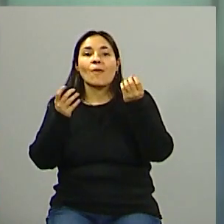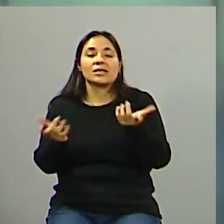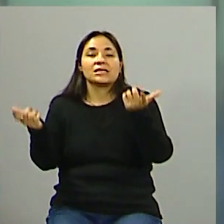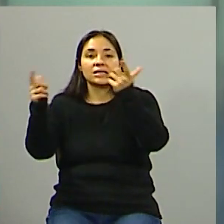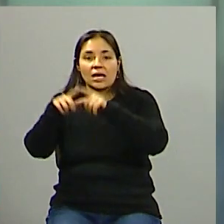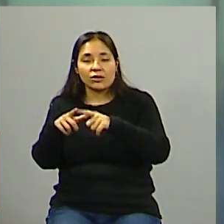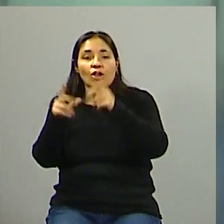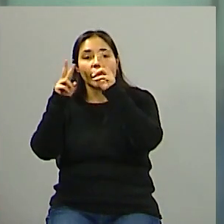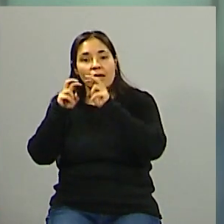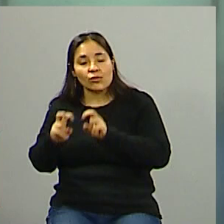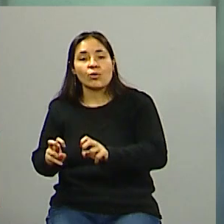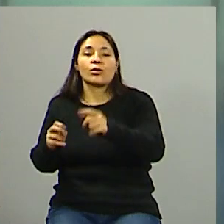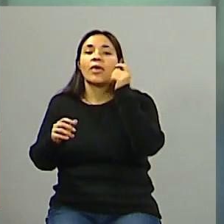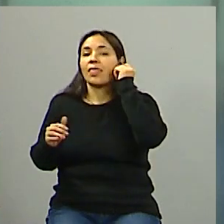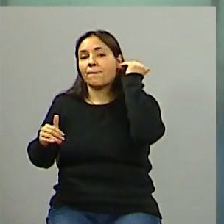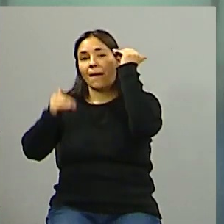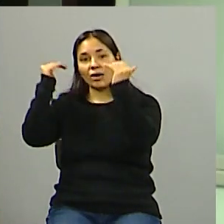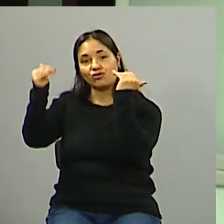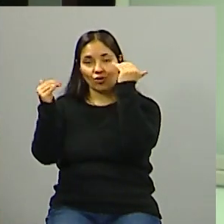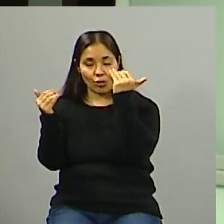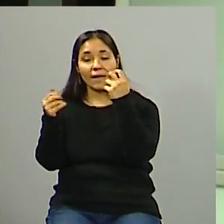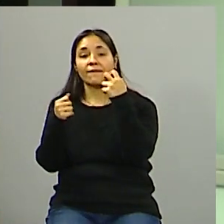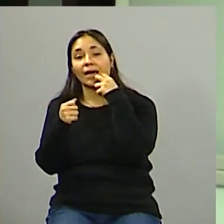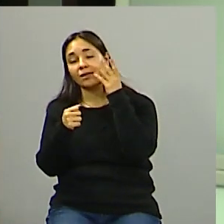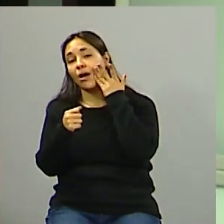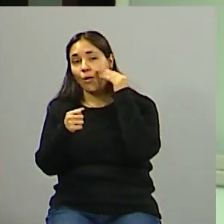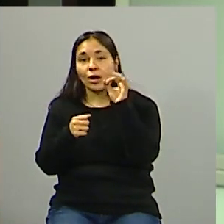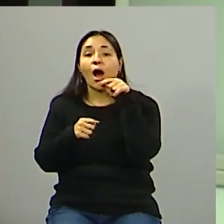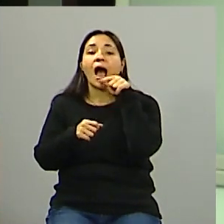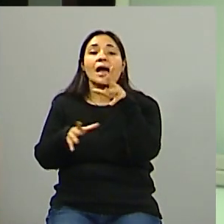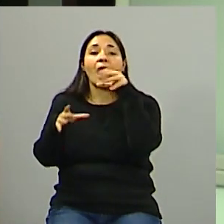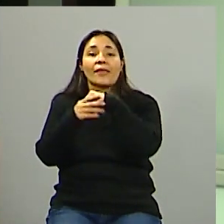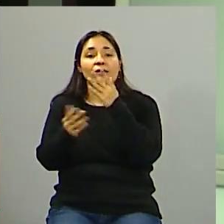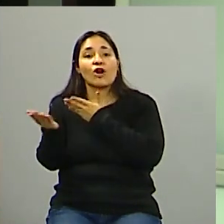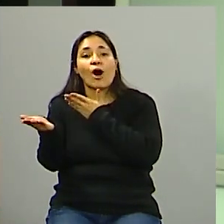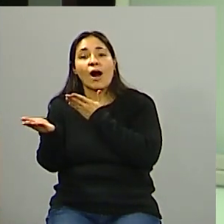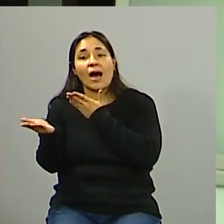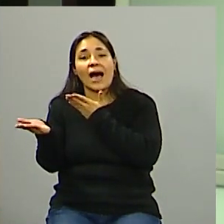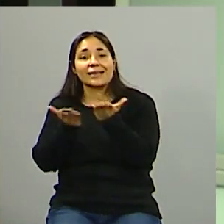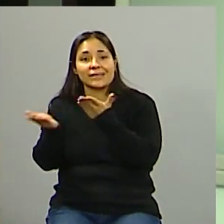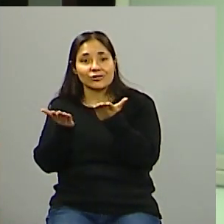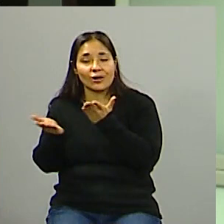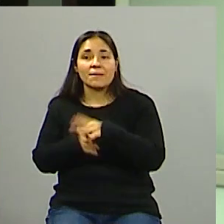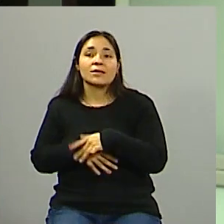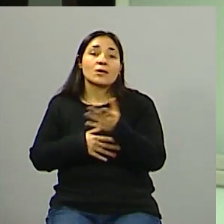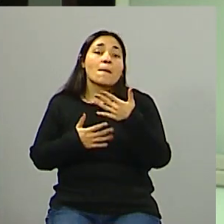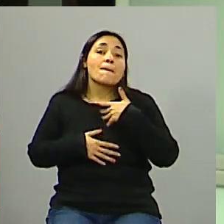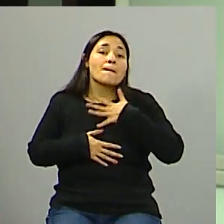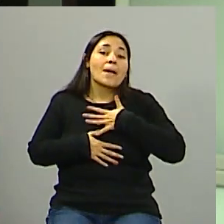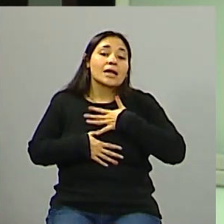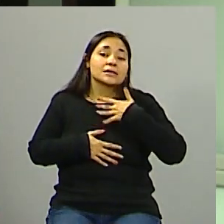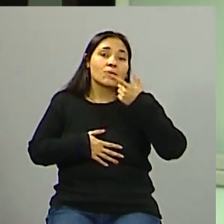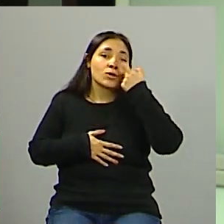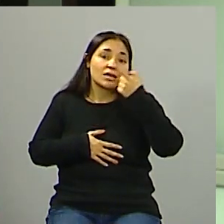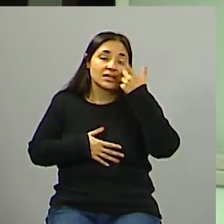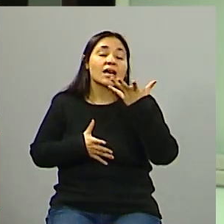y Envejecimiento Poblacional. Se lo vamos a decir a la gente, que pueden recibir asesoramiento ahí en este centro que vos dirigís y que nos parece que es un gran aporte para